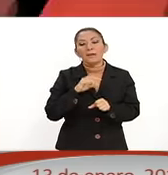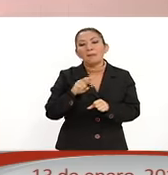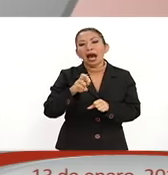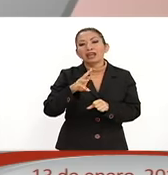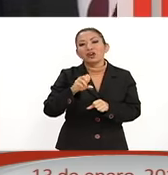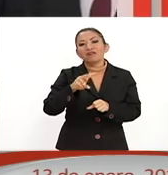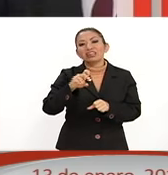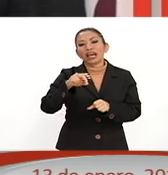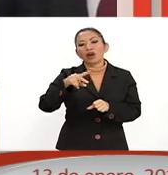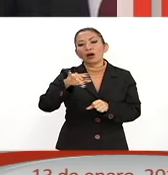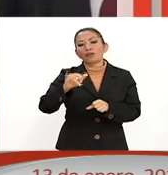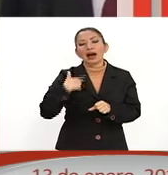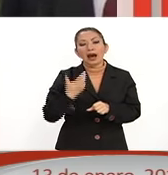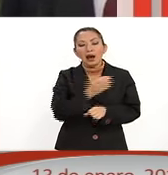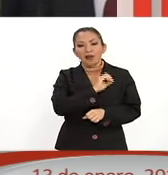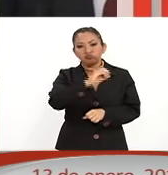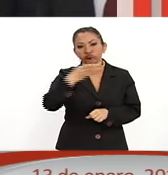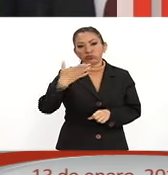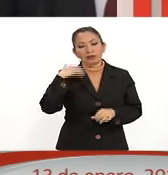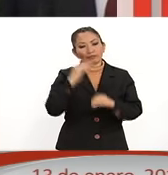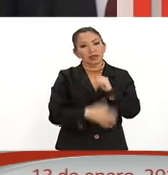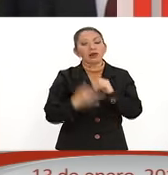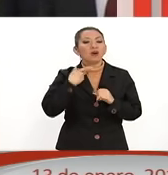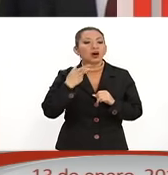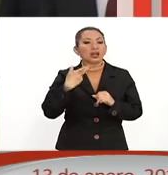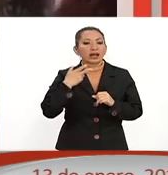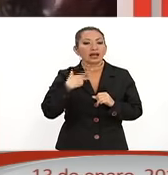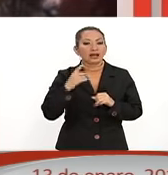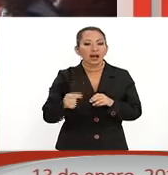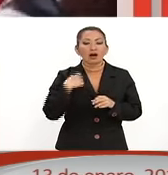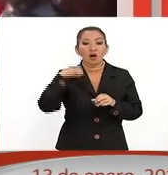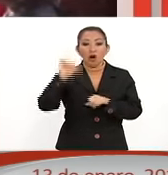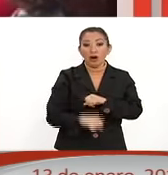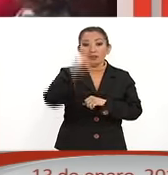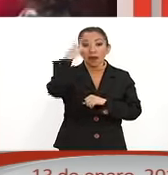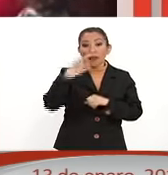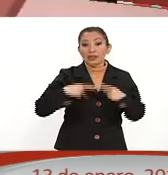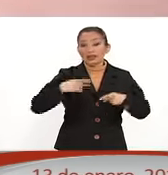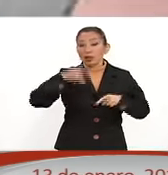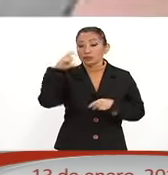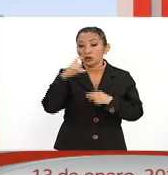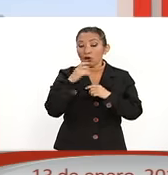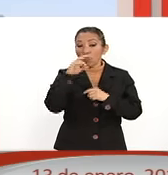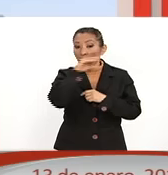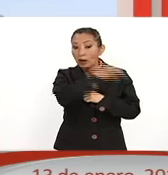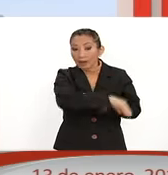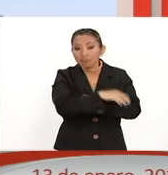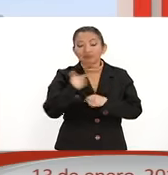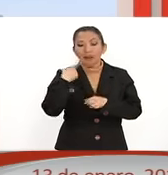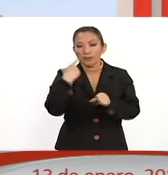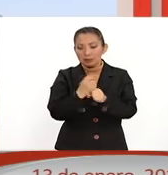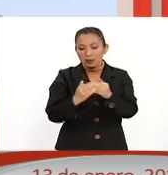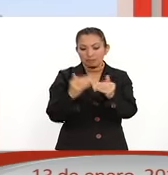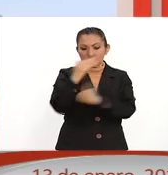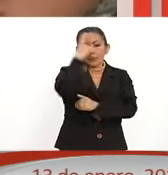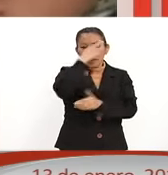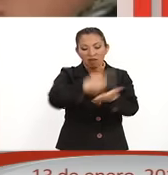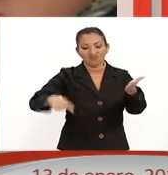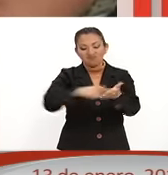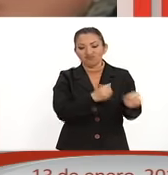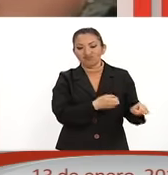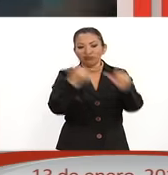Villanueva. Barack Obama pone fin a la política de residencia automática para los cubanos. Dan el primer paso para